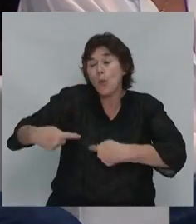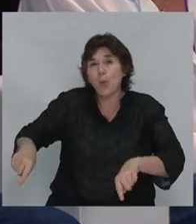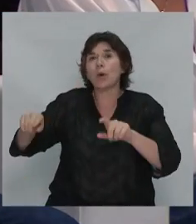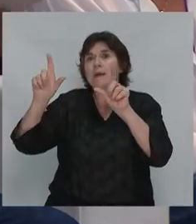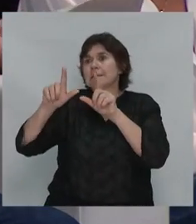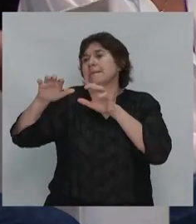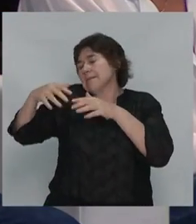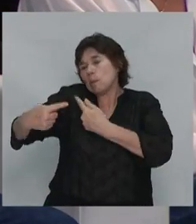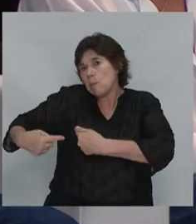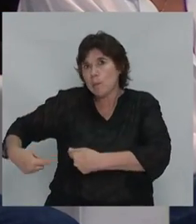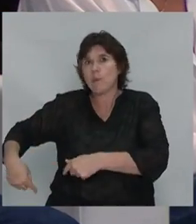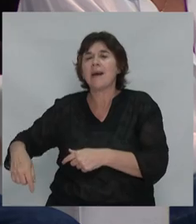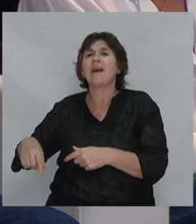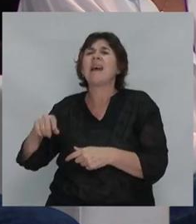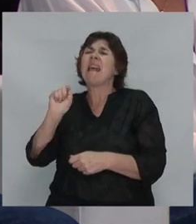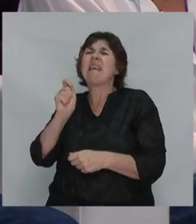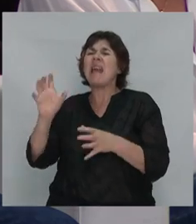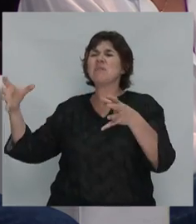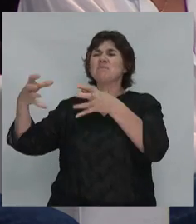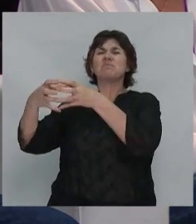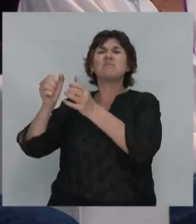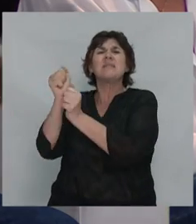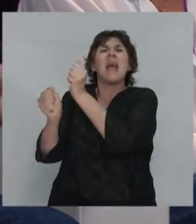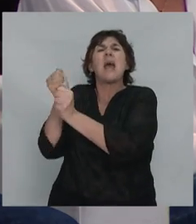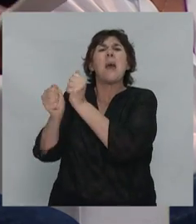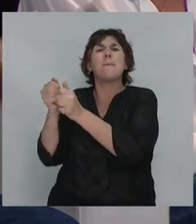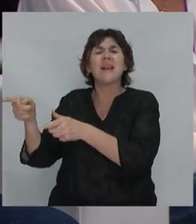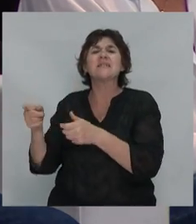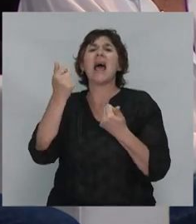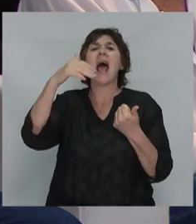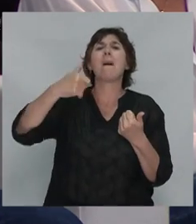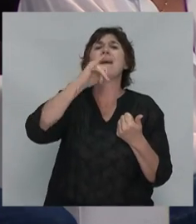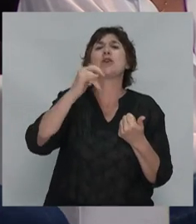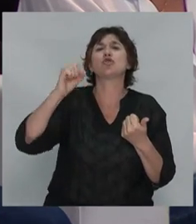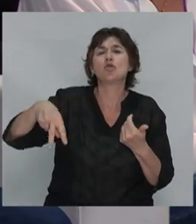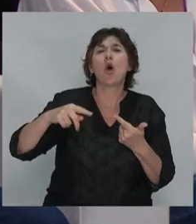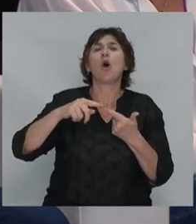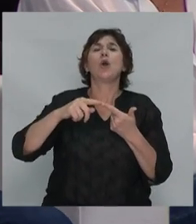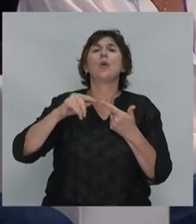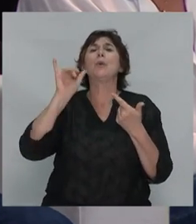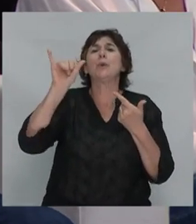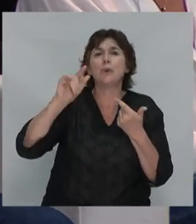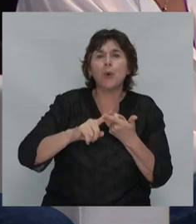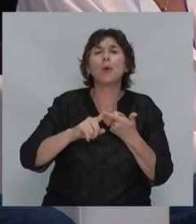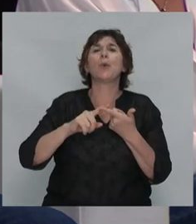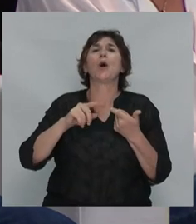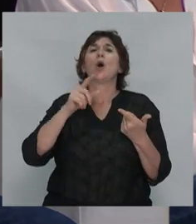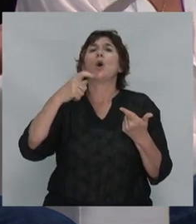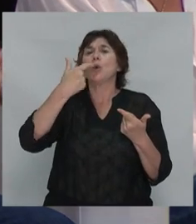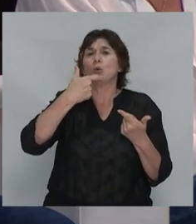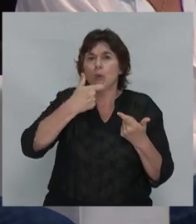manos de compañías y muchas veces mencionado eso que amazon youtube netflix un twitter que sea o